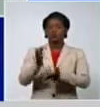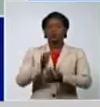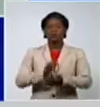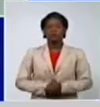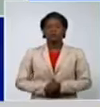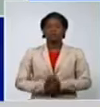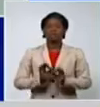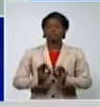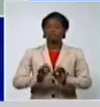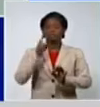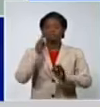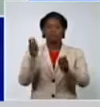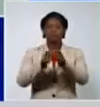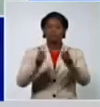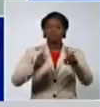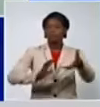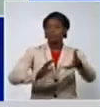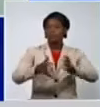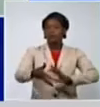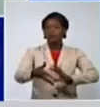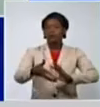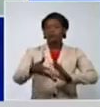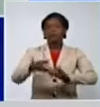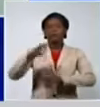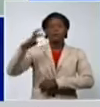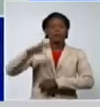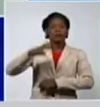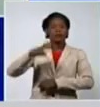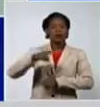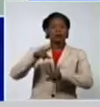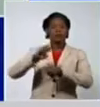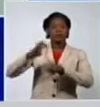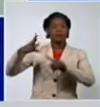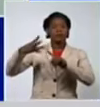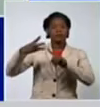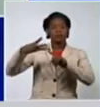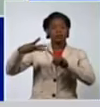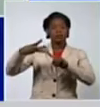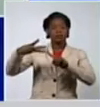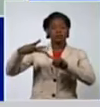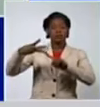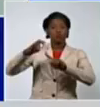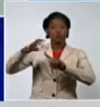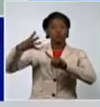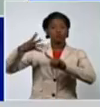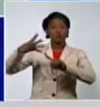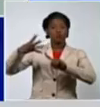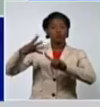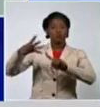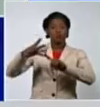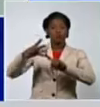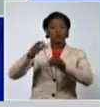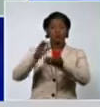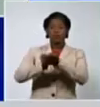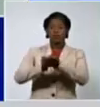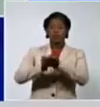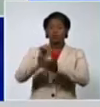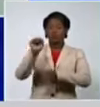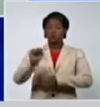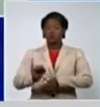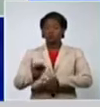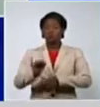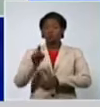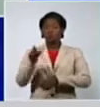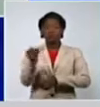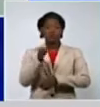mayor complejidad. Marianao en tercero, en Elena del Sur, municipio de